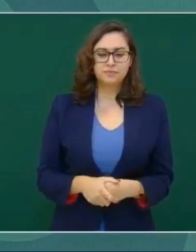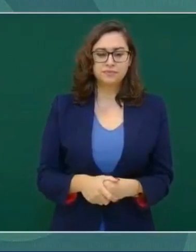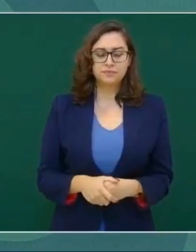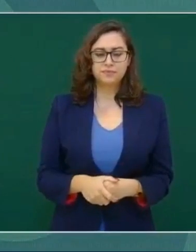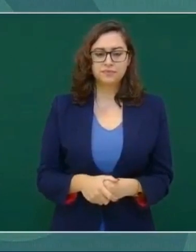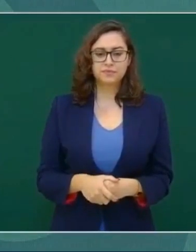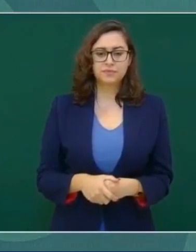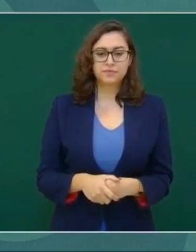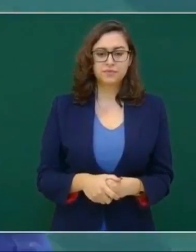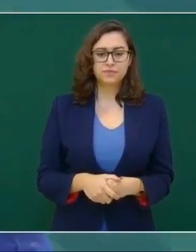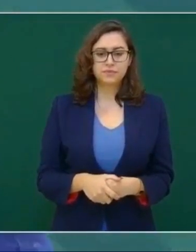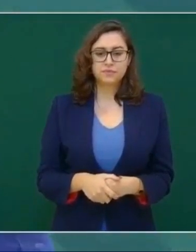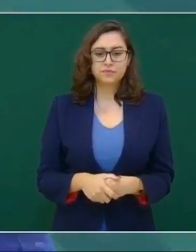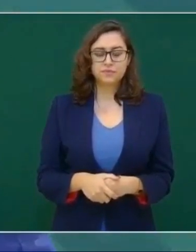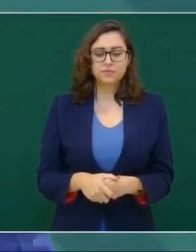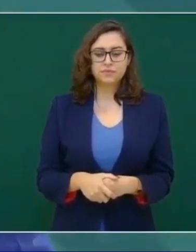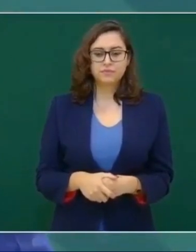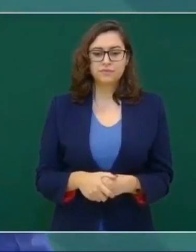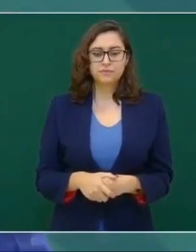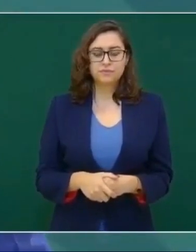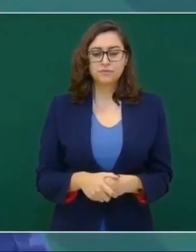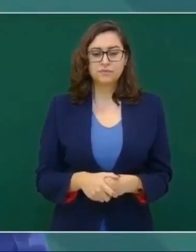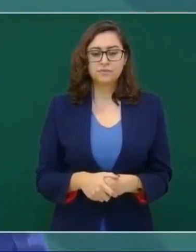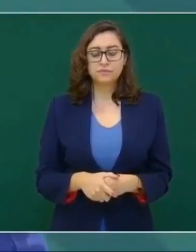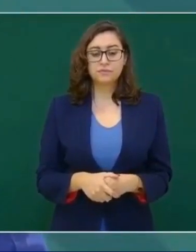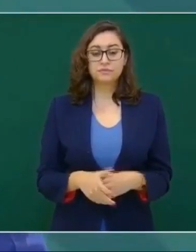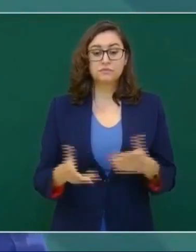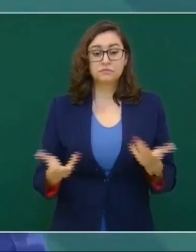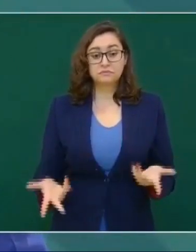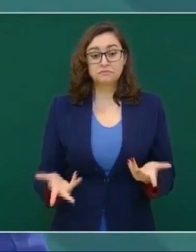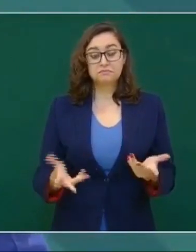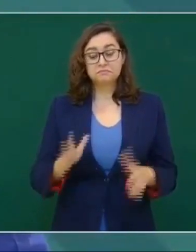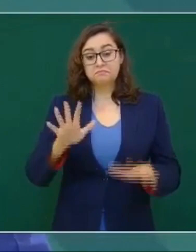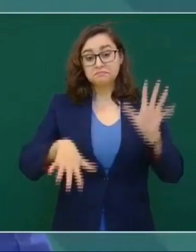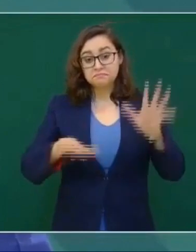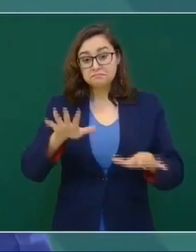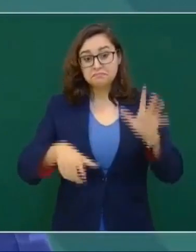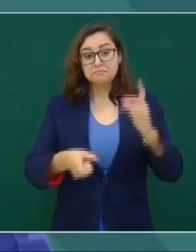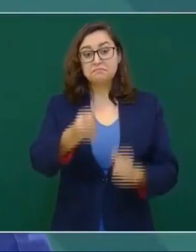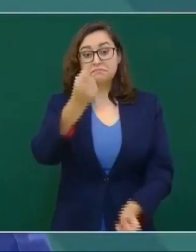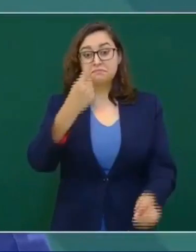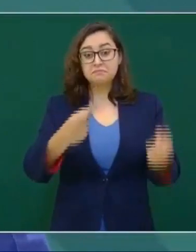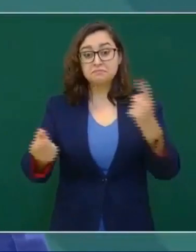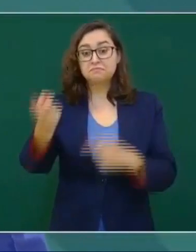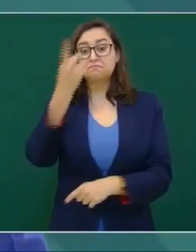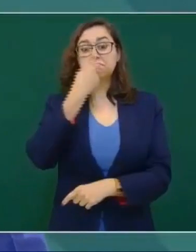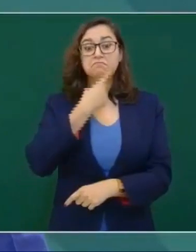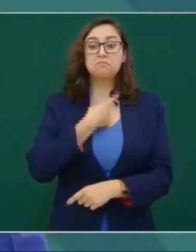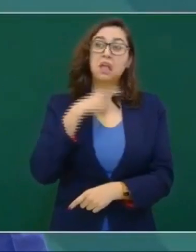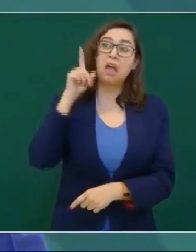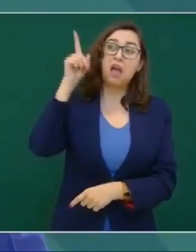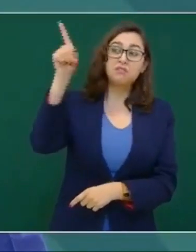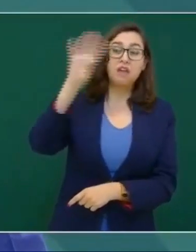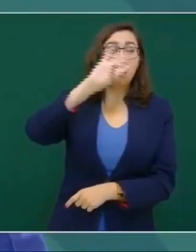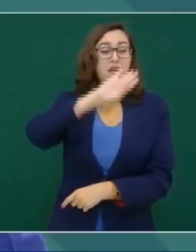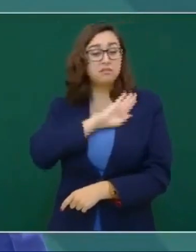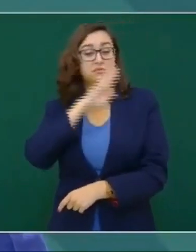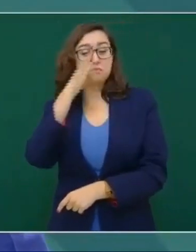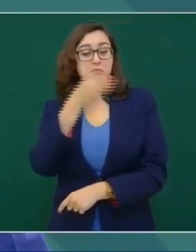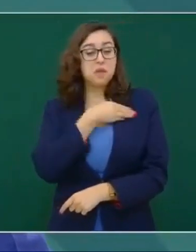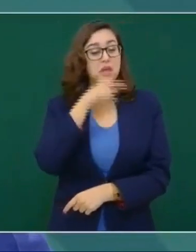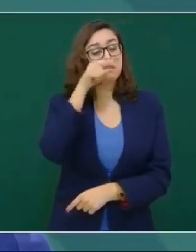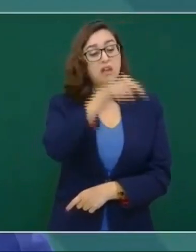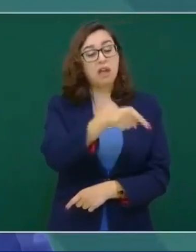Por eso, cuando me dicen es que Calderón fue a decir a España